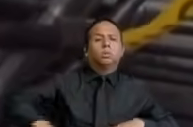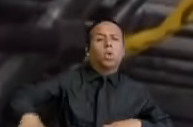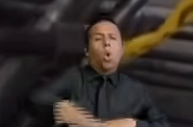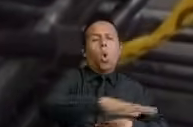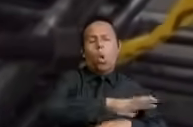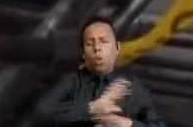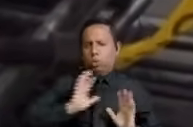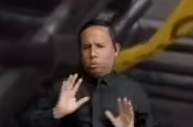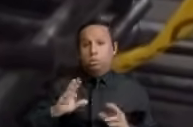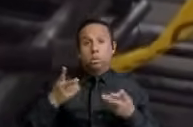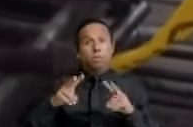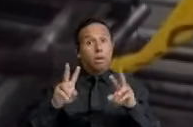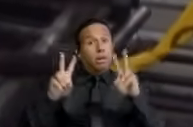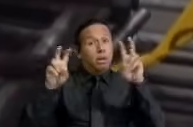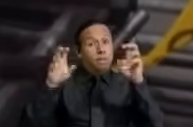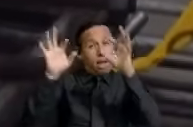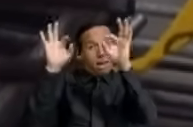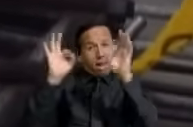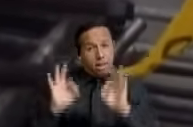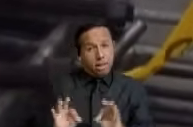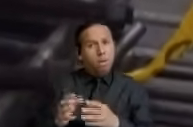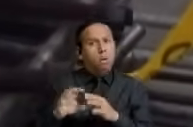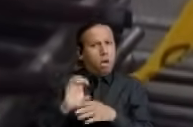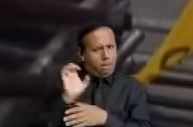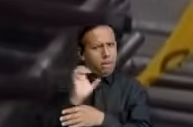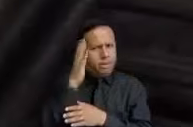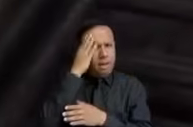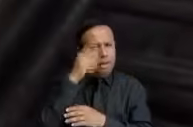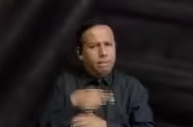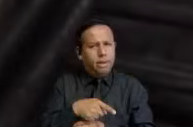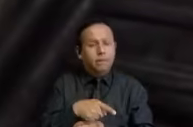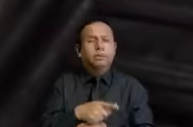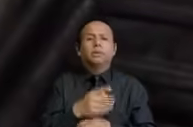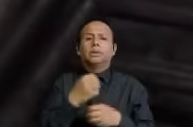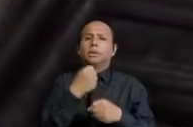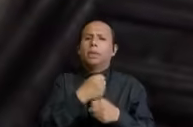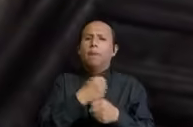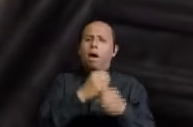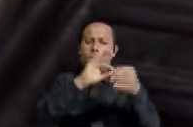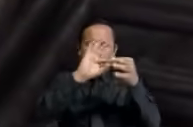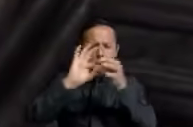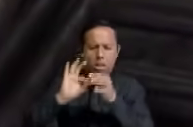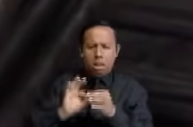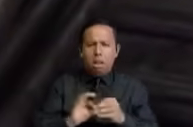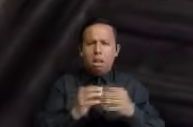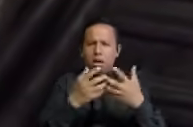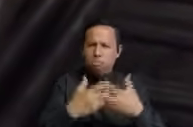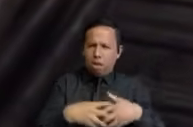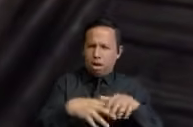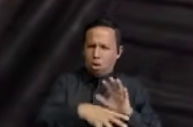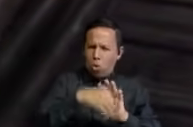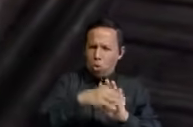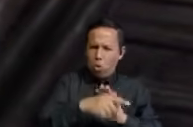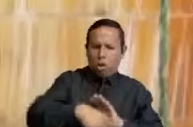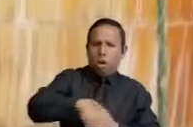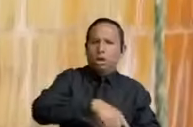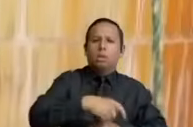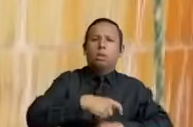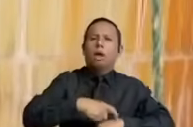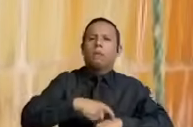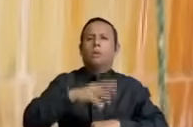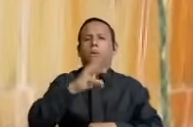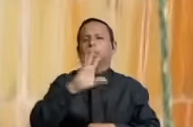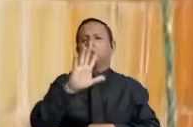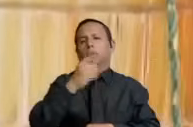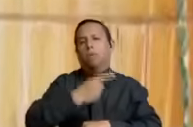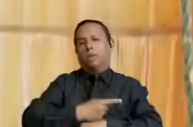eléctrico el cual se encuentra en estado de emergencia los trabajos en la refinería tienen previsto un máximo de 65 días donde se